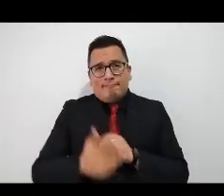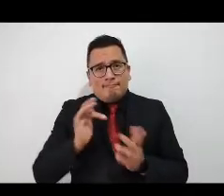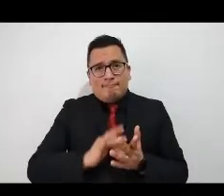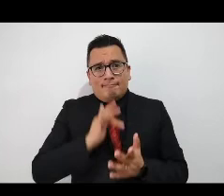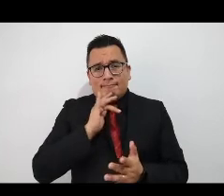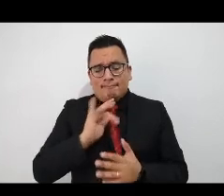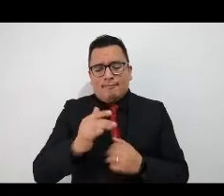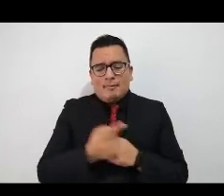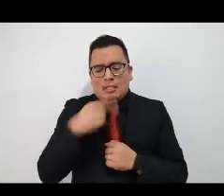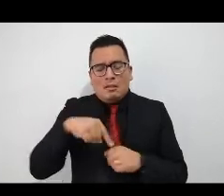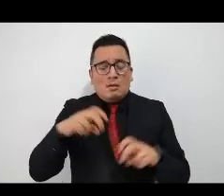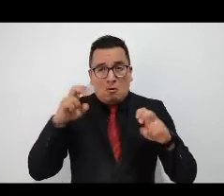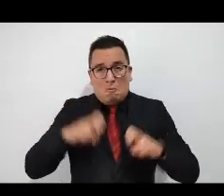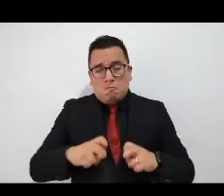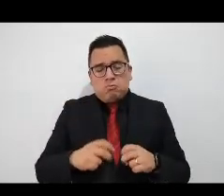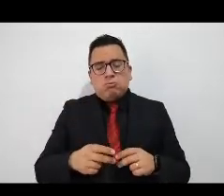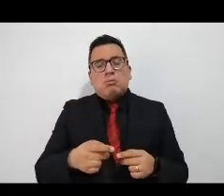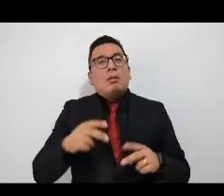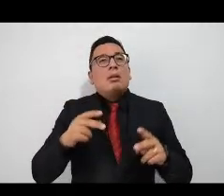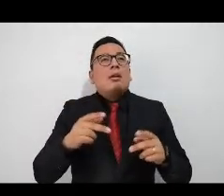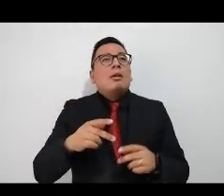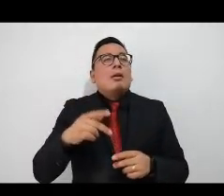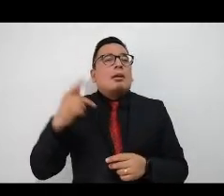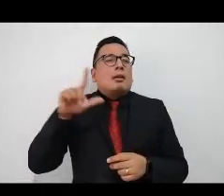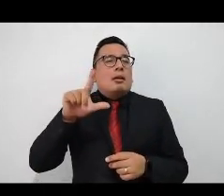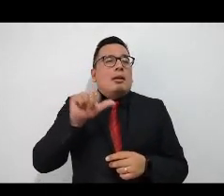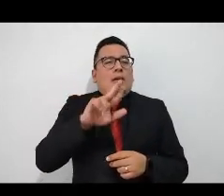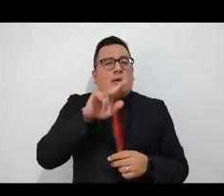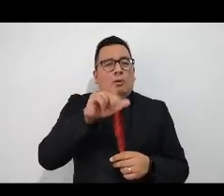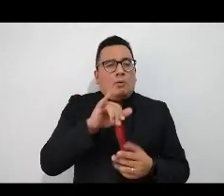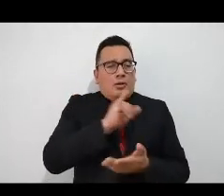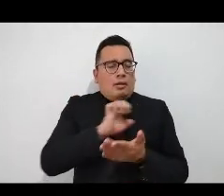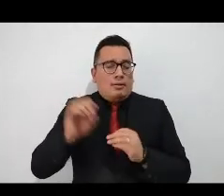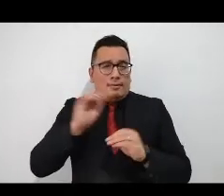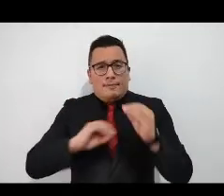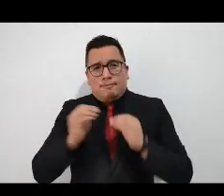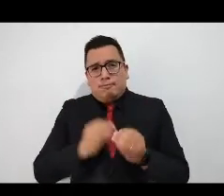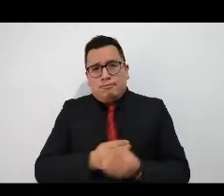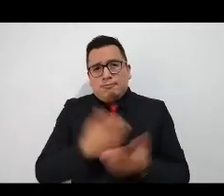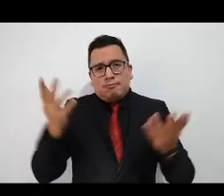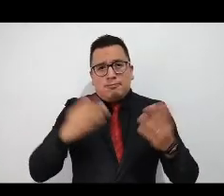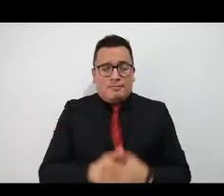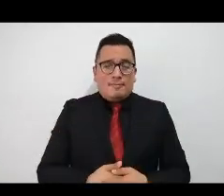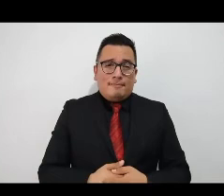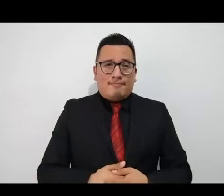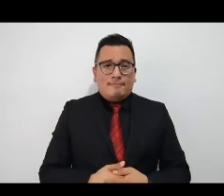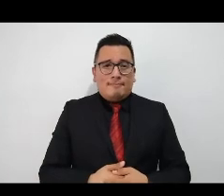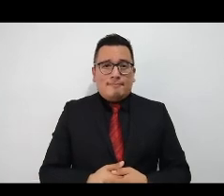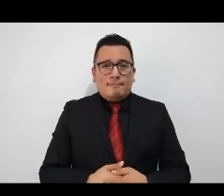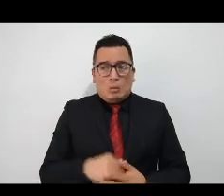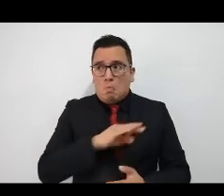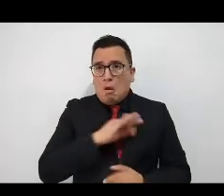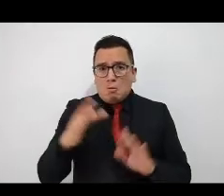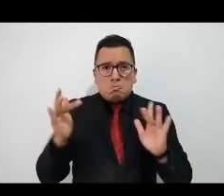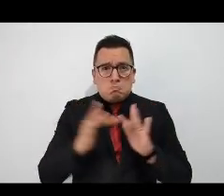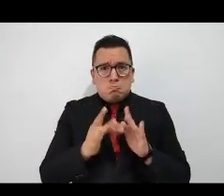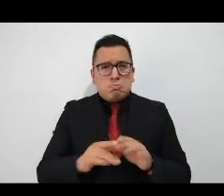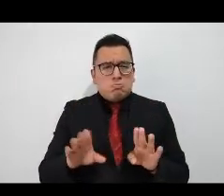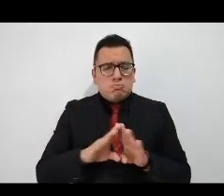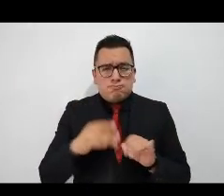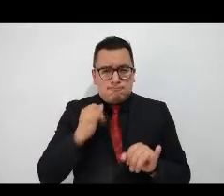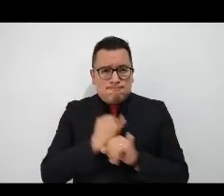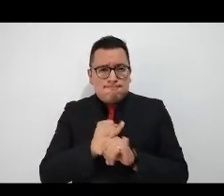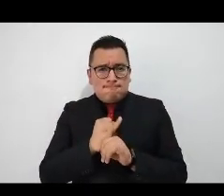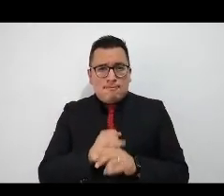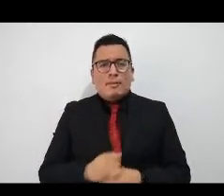todo muchísimas gracias por haber estado aquí con nosotros en su programa la urna esta producción del instituto electoral de coahuila nos puede seguir también en